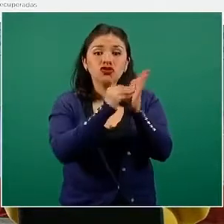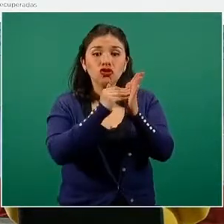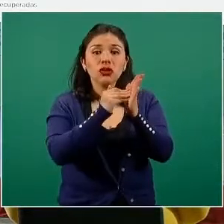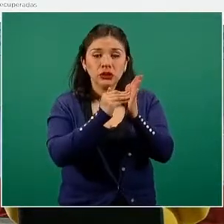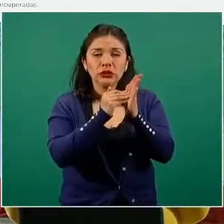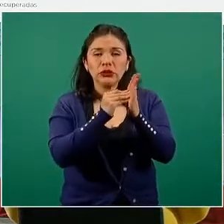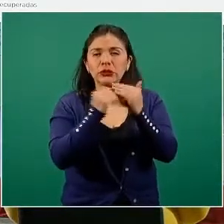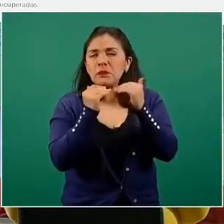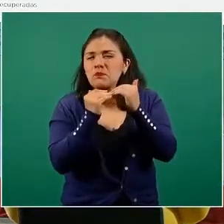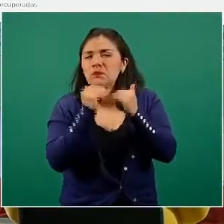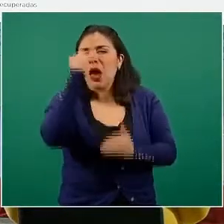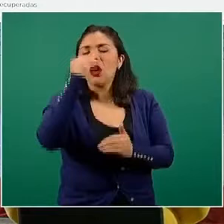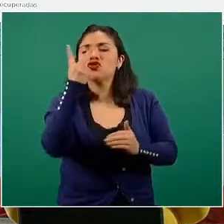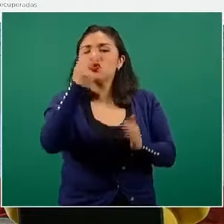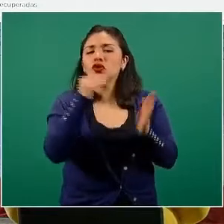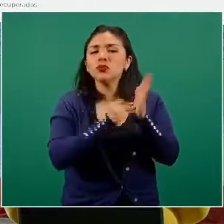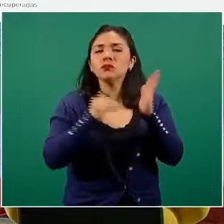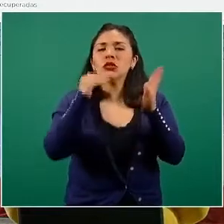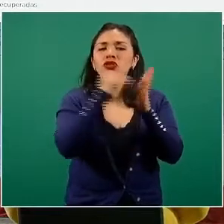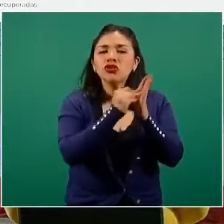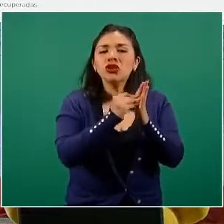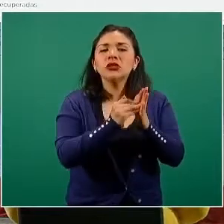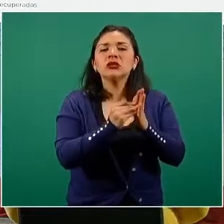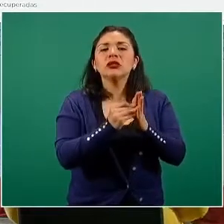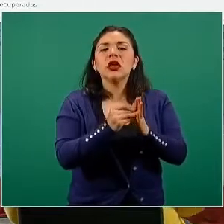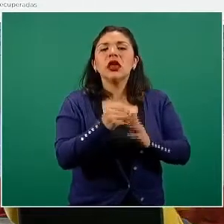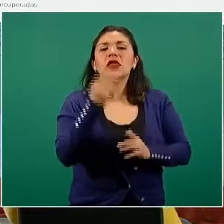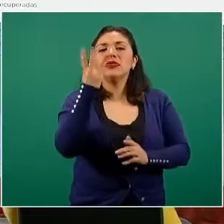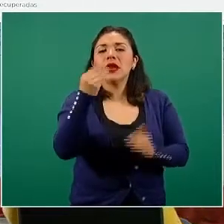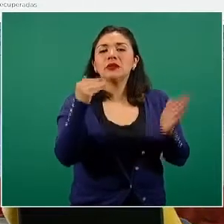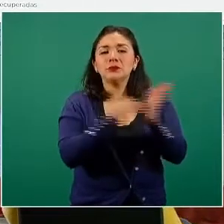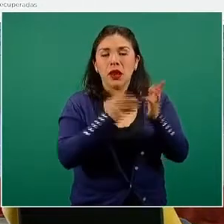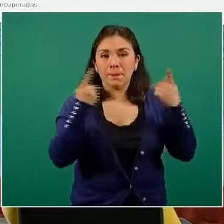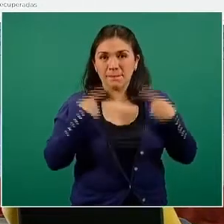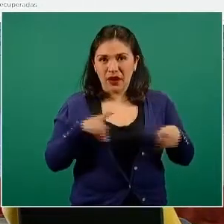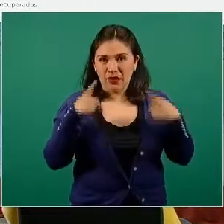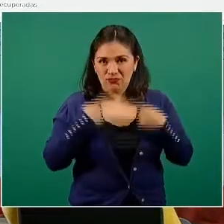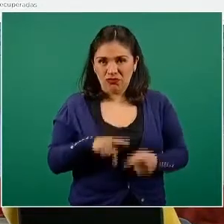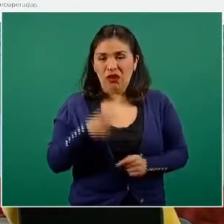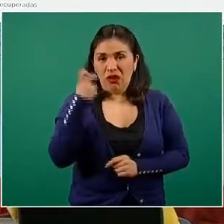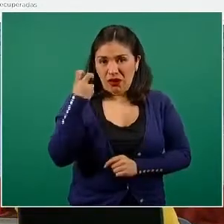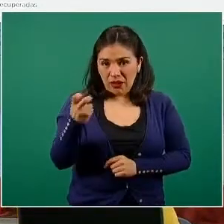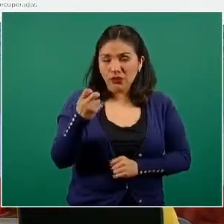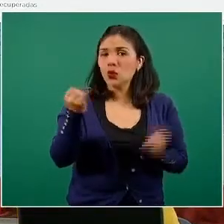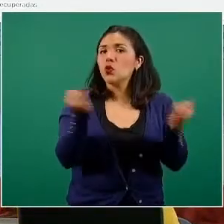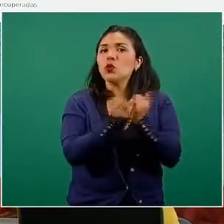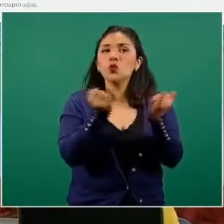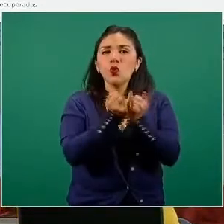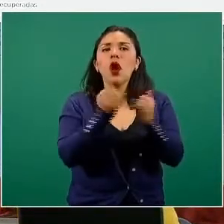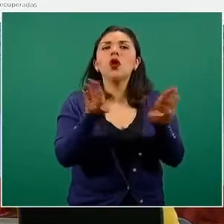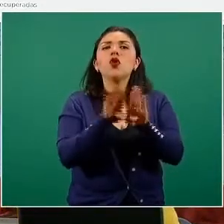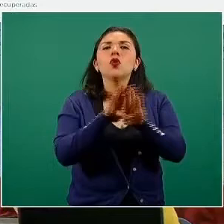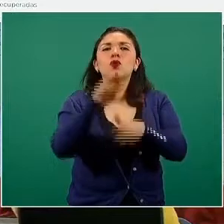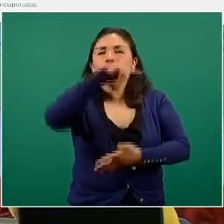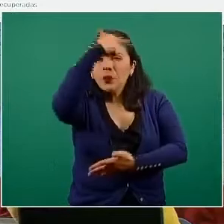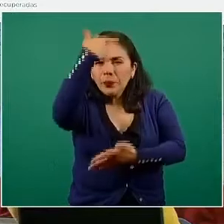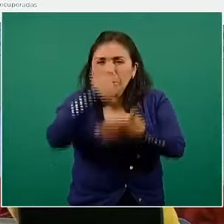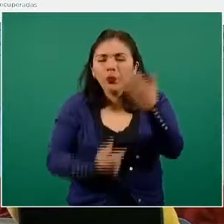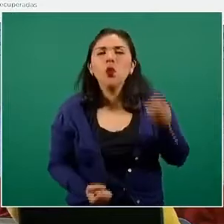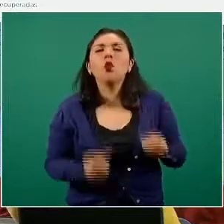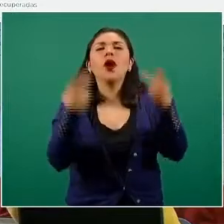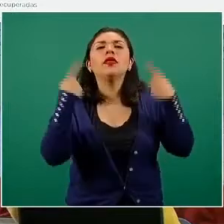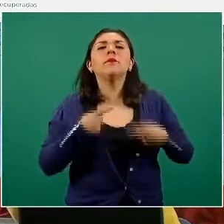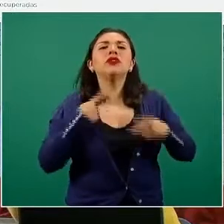estamos rebasando los 2 millones de casos, y también cuantificamos la estimación de